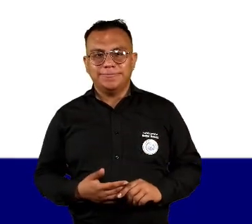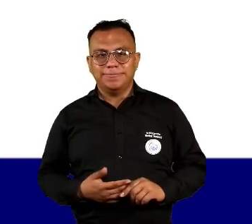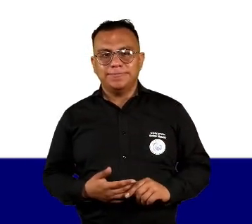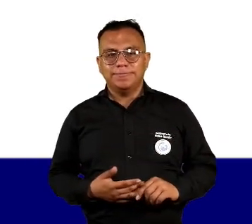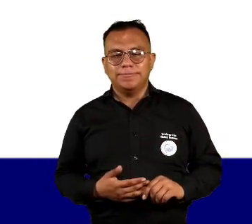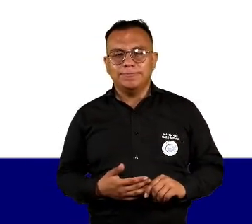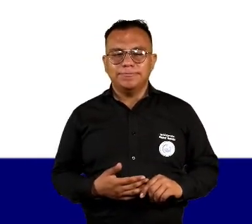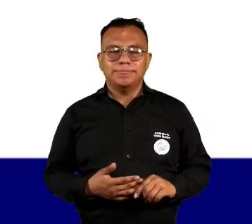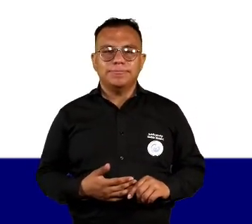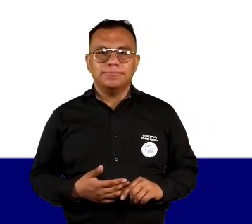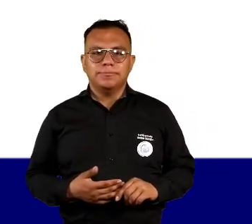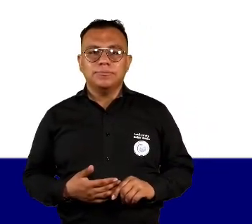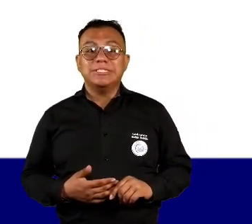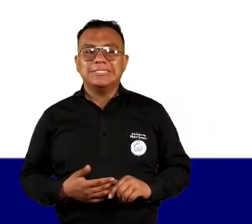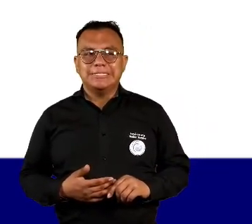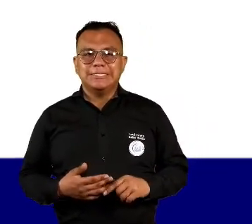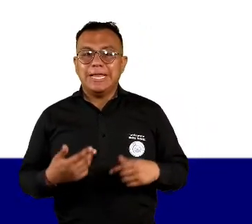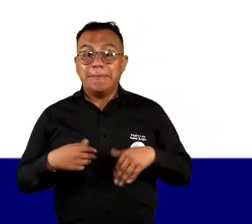fracaso